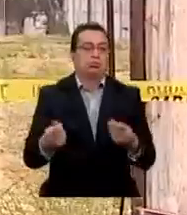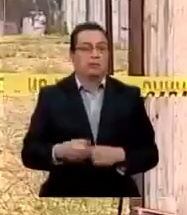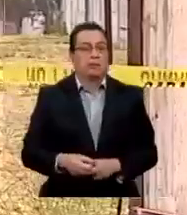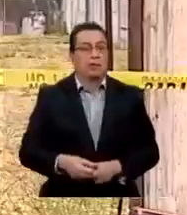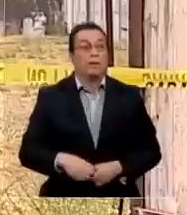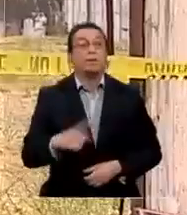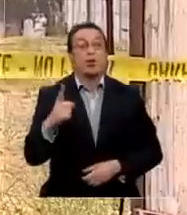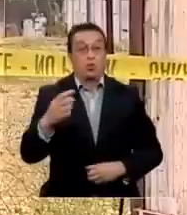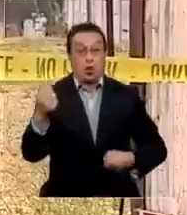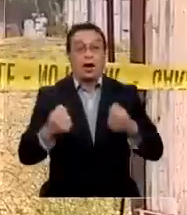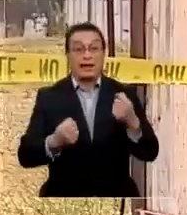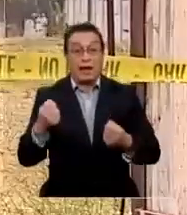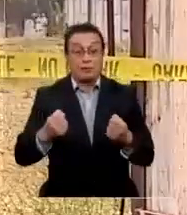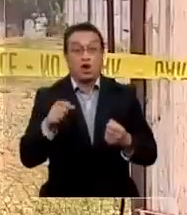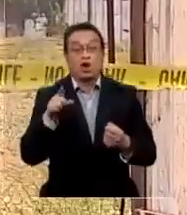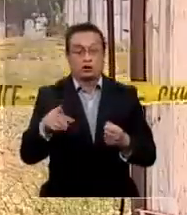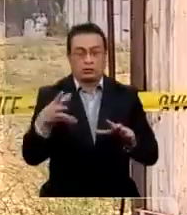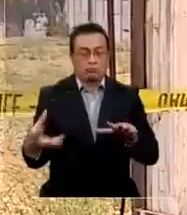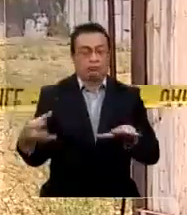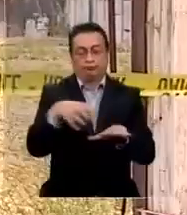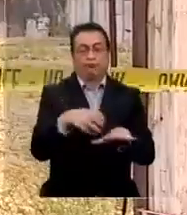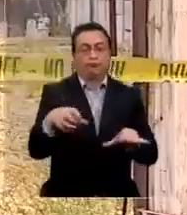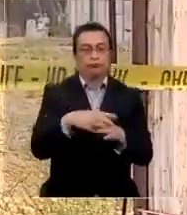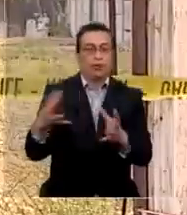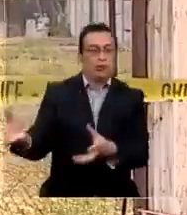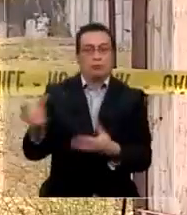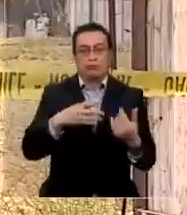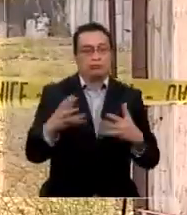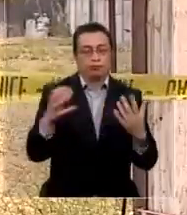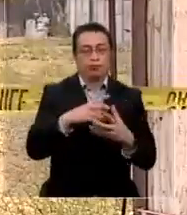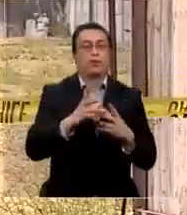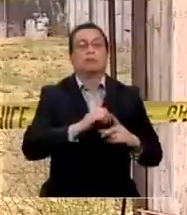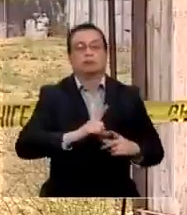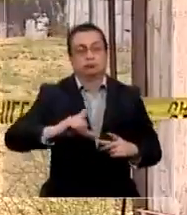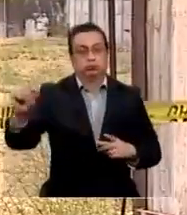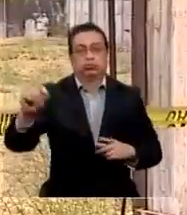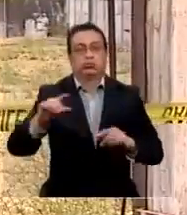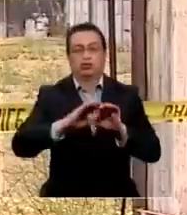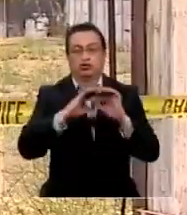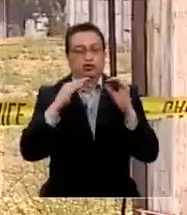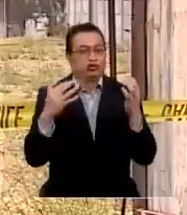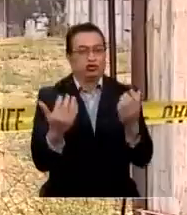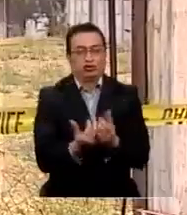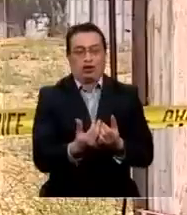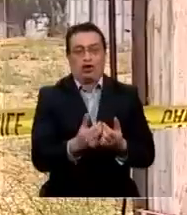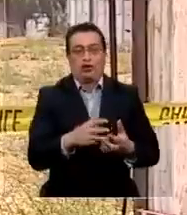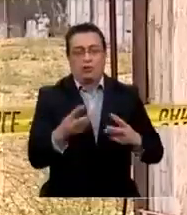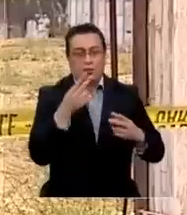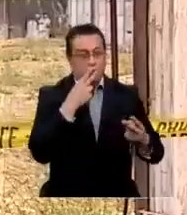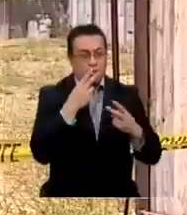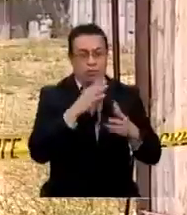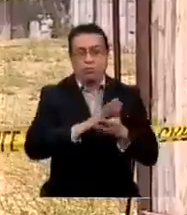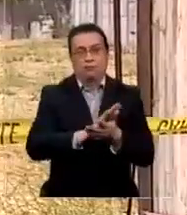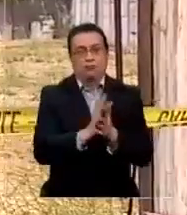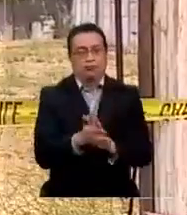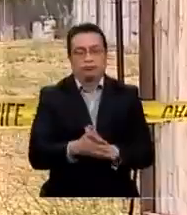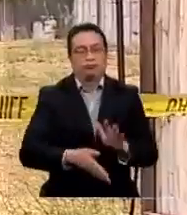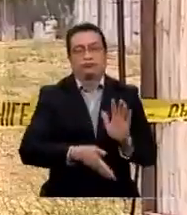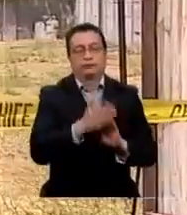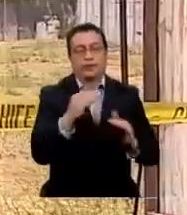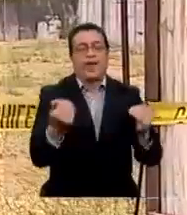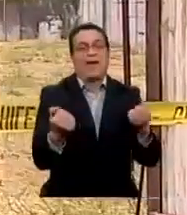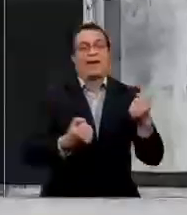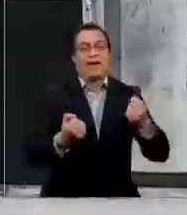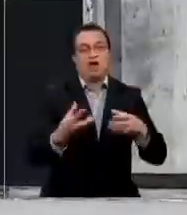había un camión con el cual se había hecho el trasvasije de la carga, con el cual sustrajeron el total de las cajetillas de cigarros que están al interior del